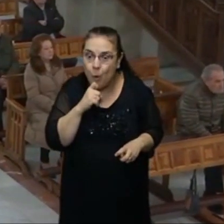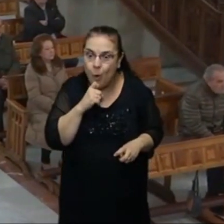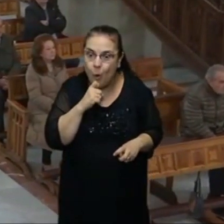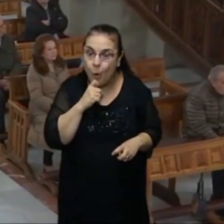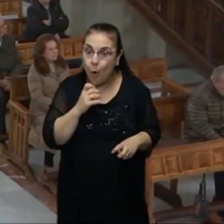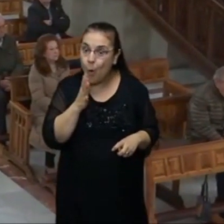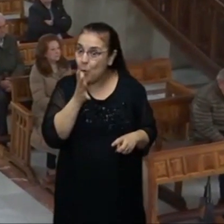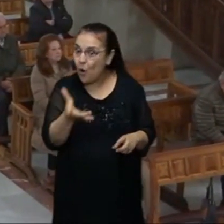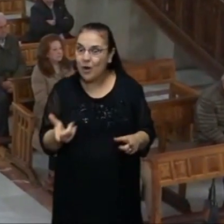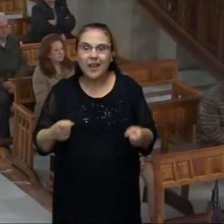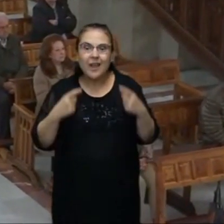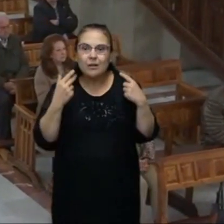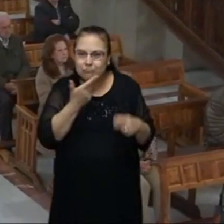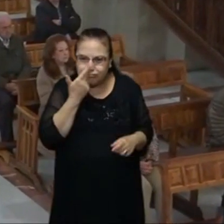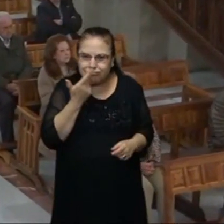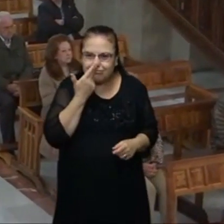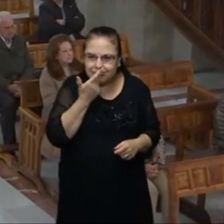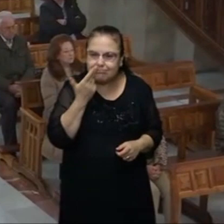interesado.